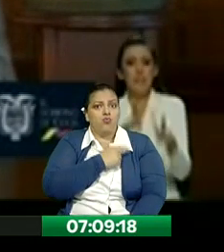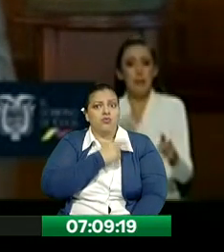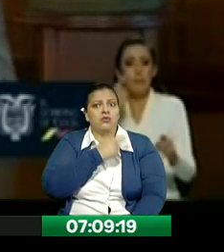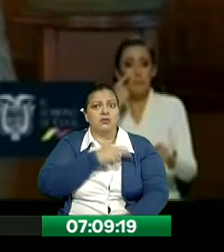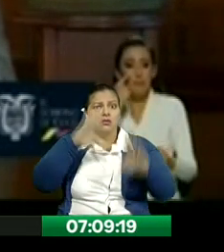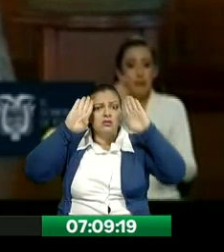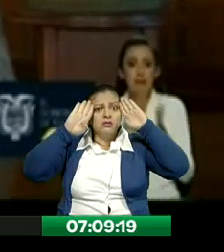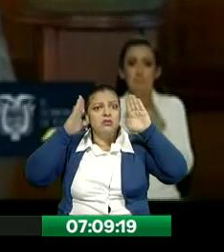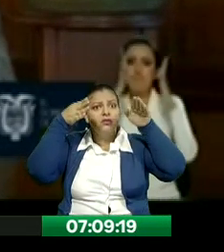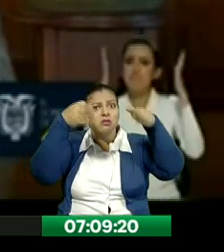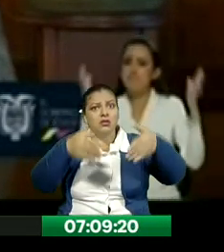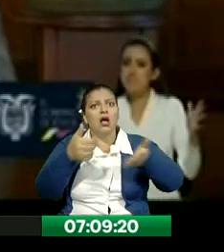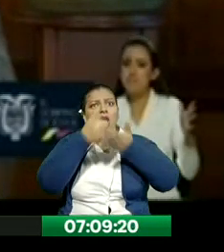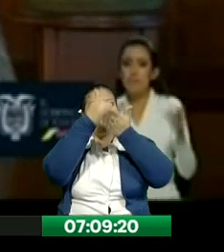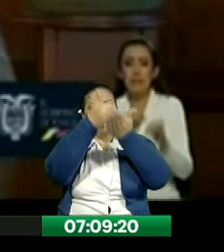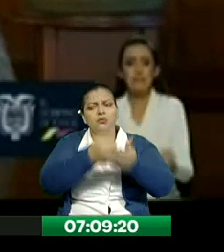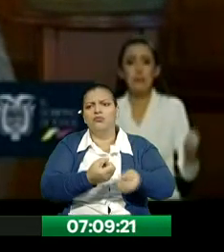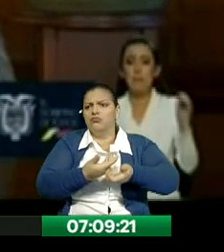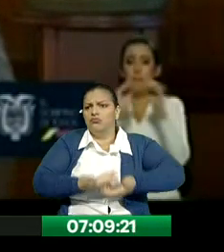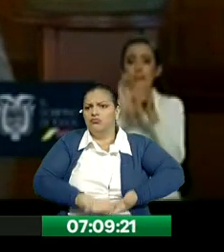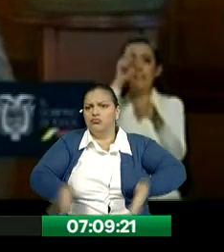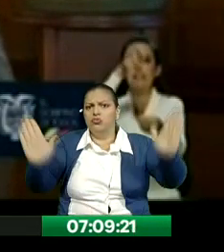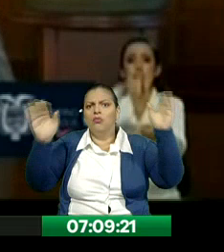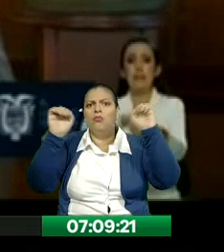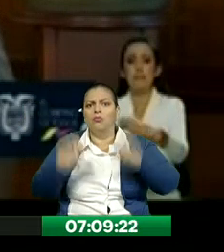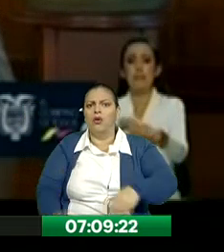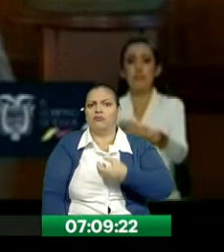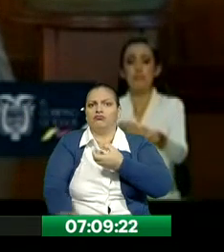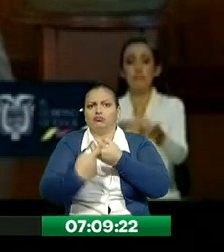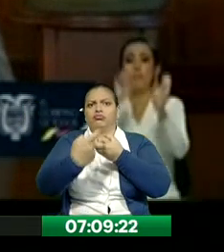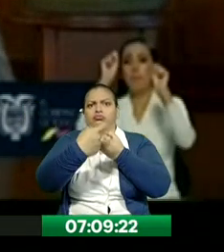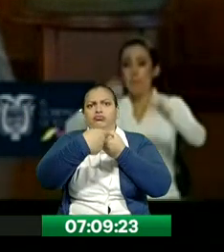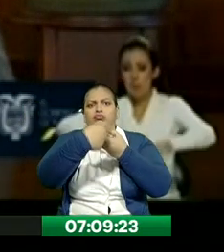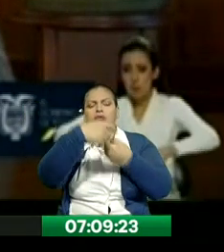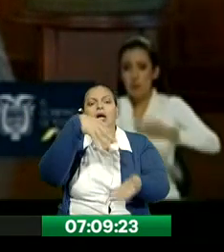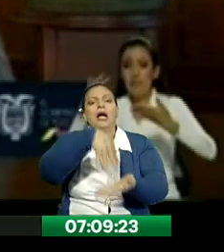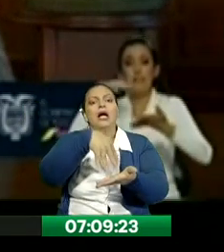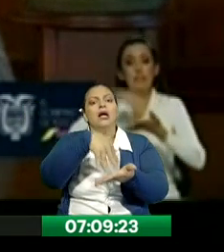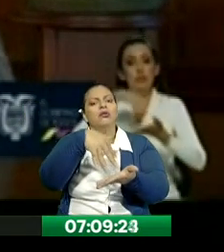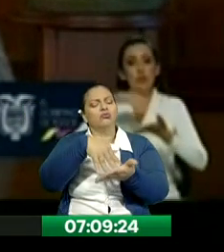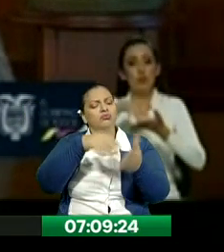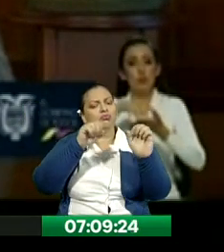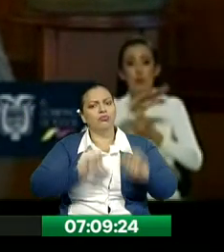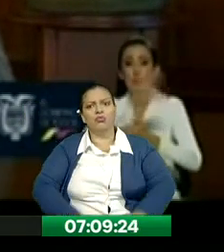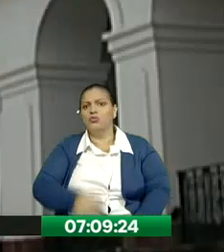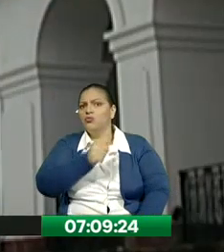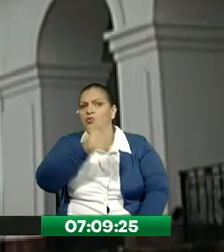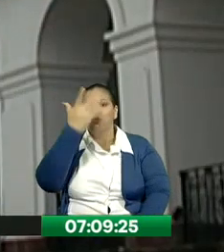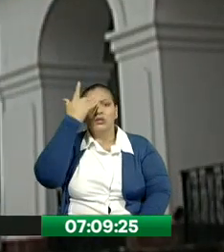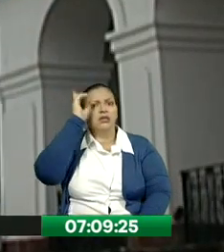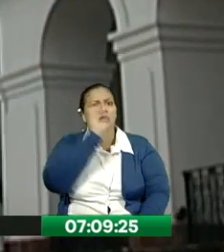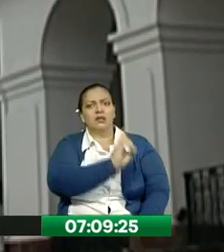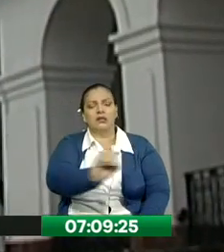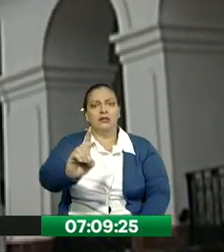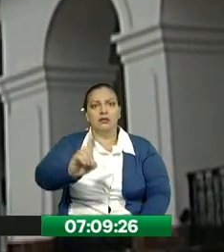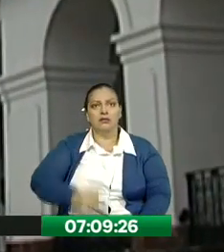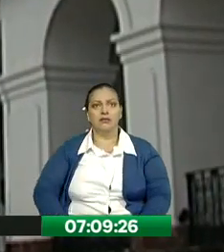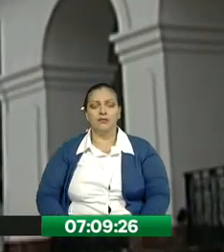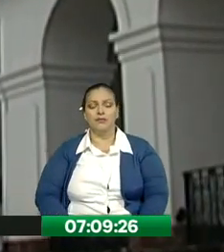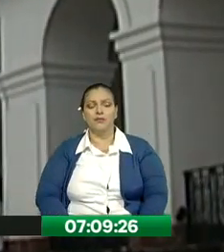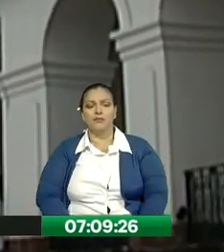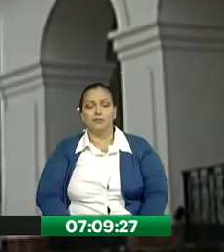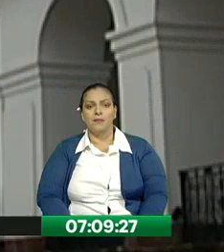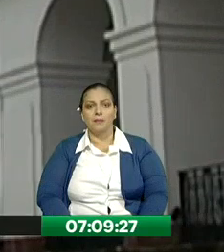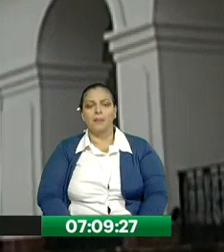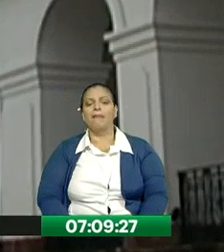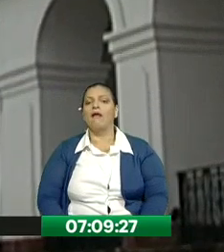ampliarse ostensiblemente los cupos de ingreso para poder estudiar la carrera de sus sueños. Esto se sumaría a una priorización